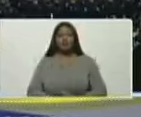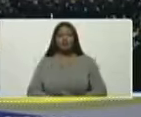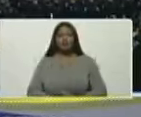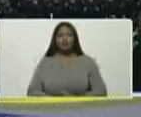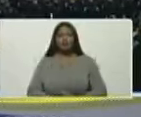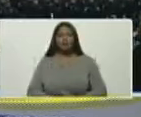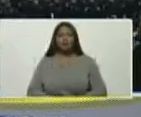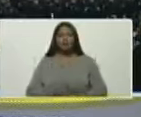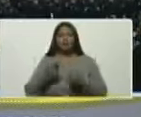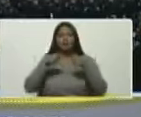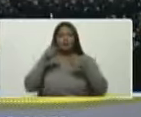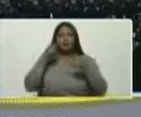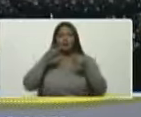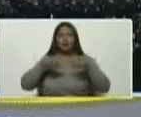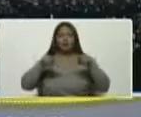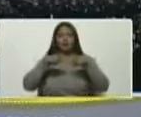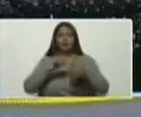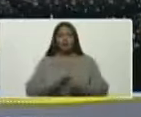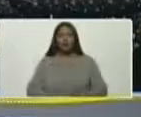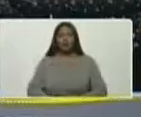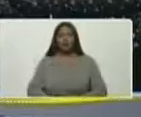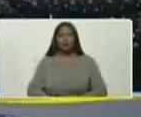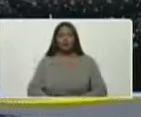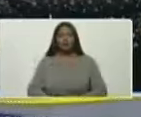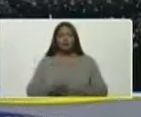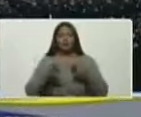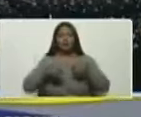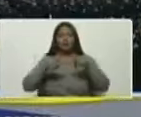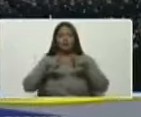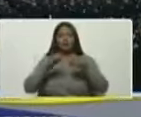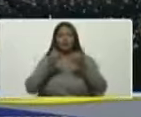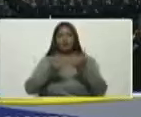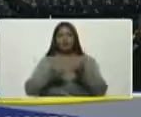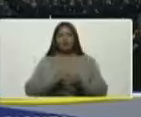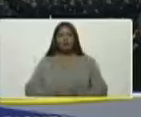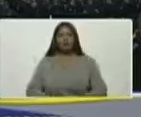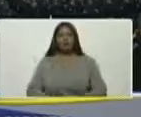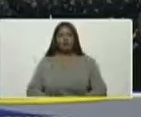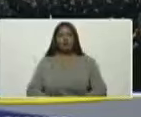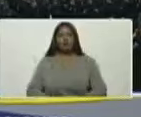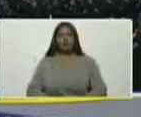en este acto imponente y maravilloso,